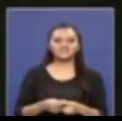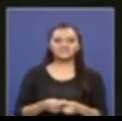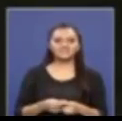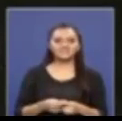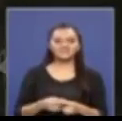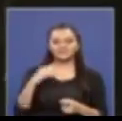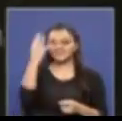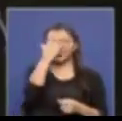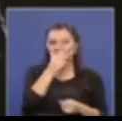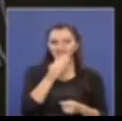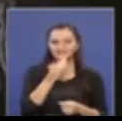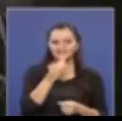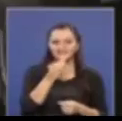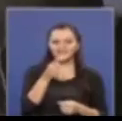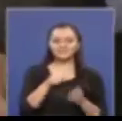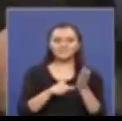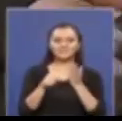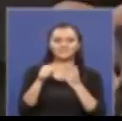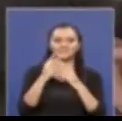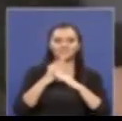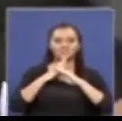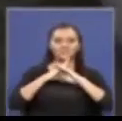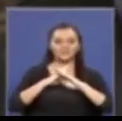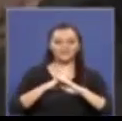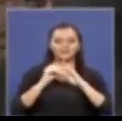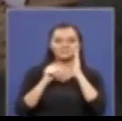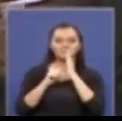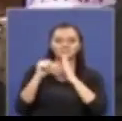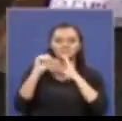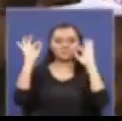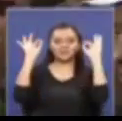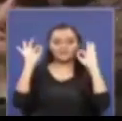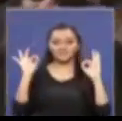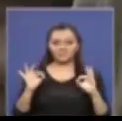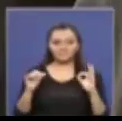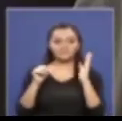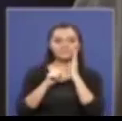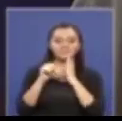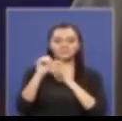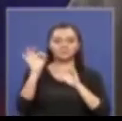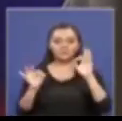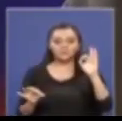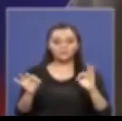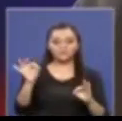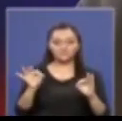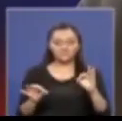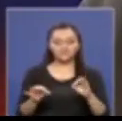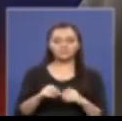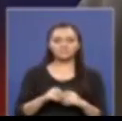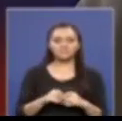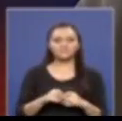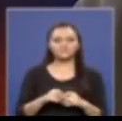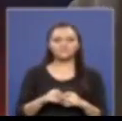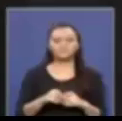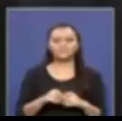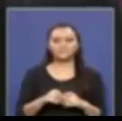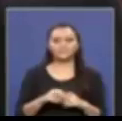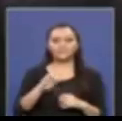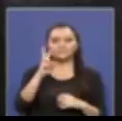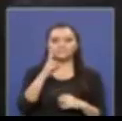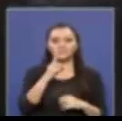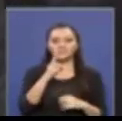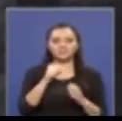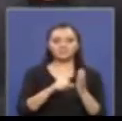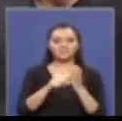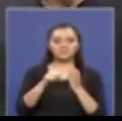Linda. A ver. Está el ministro de Defensa, está el ministro de Electricidad, está nuestro ministro de Justicia, nuestro ministro de Hidrocarburos, está nuestro viceministro del Interior,